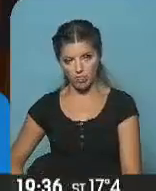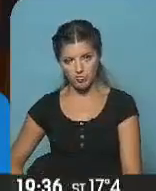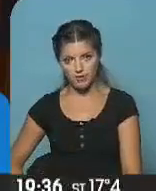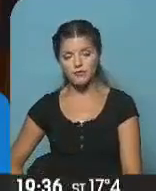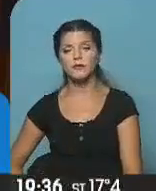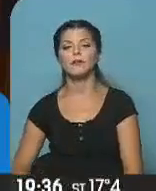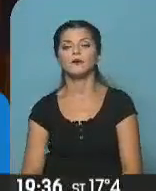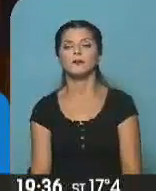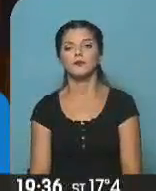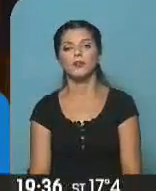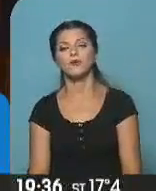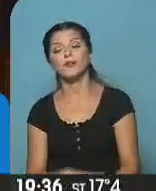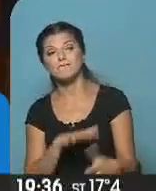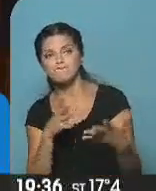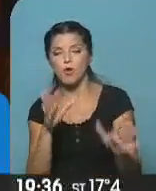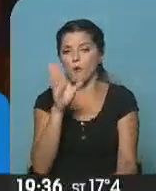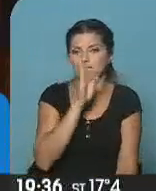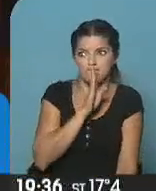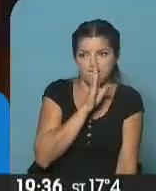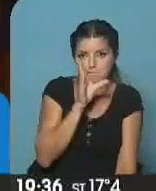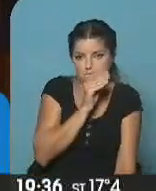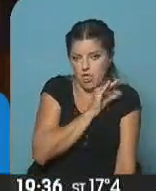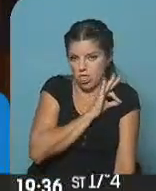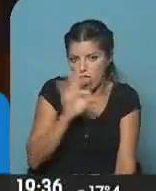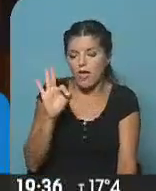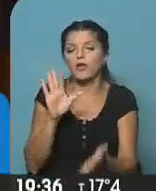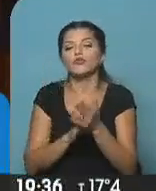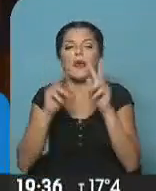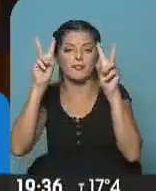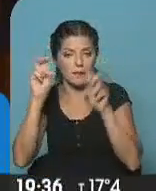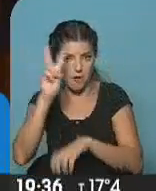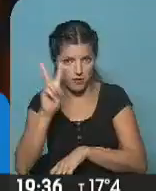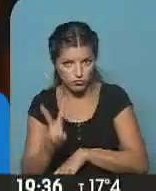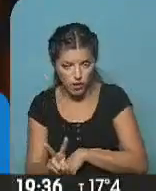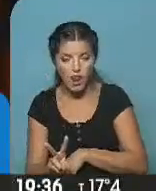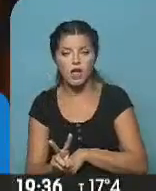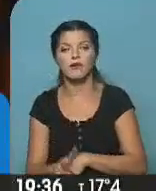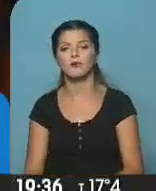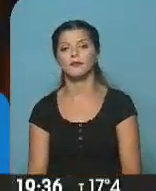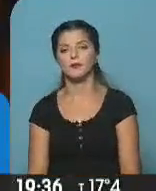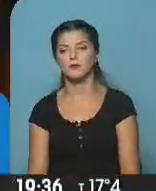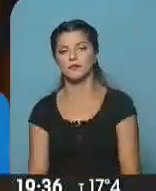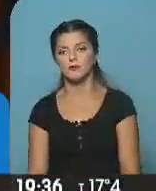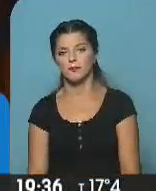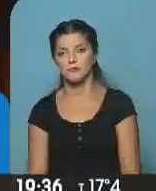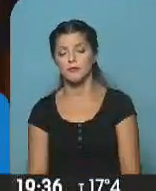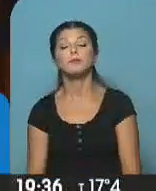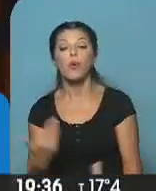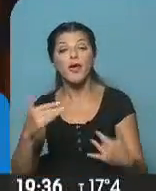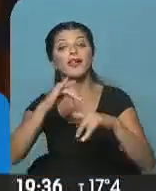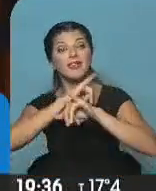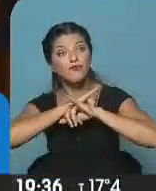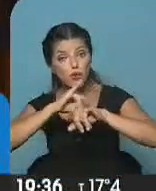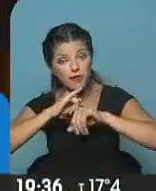unas posiciones tibias o han guardado silencio ante la situación venezolana y poder circular ampliamente esta información para